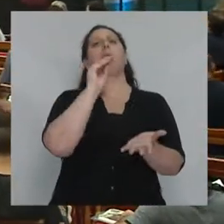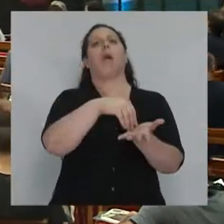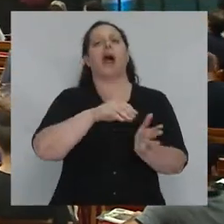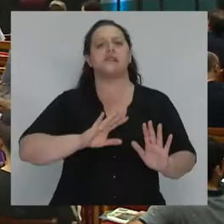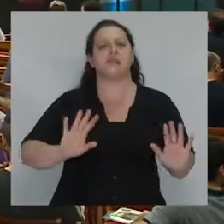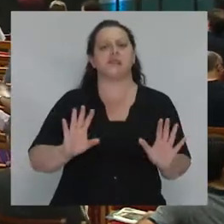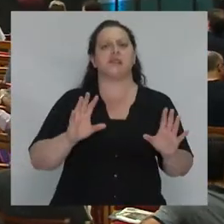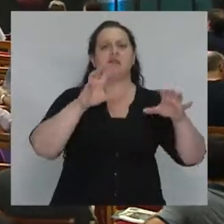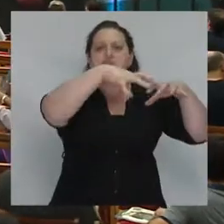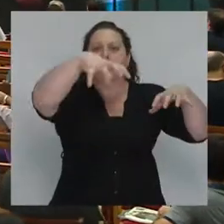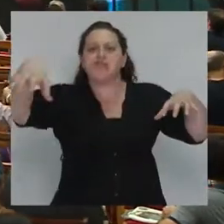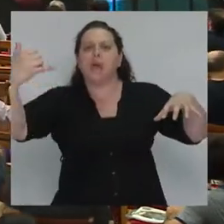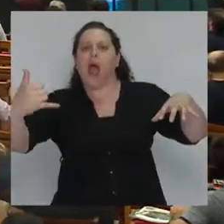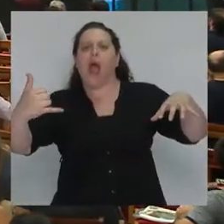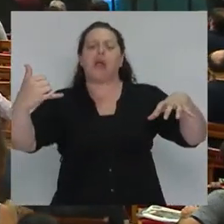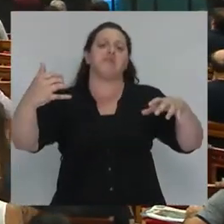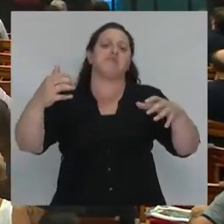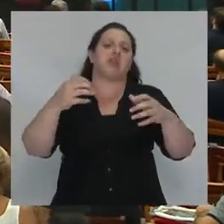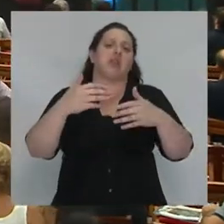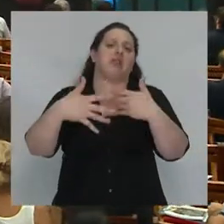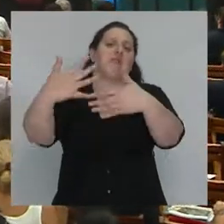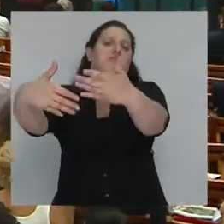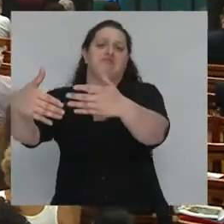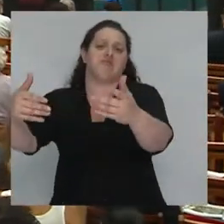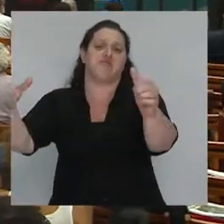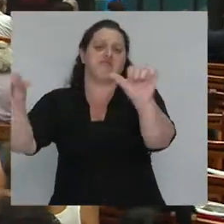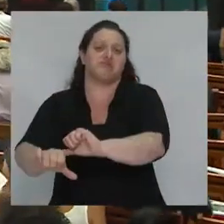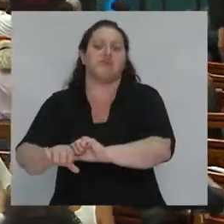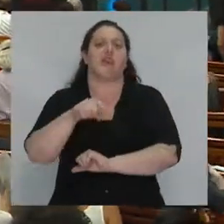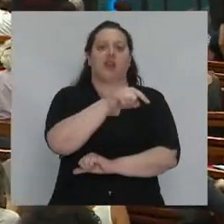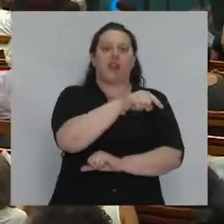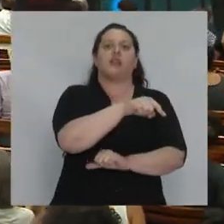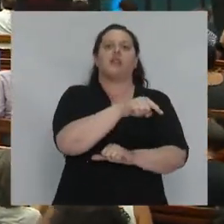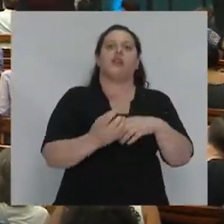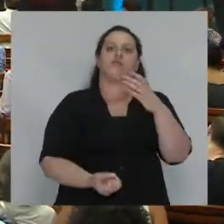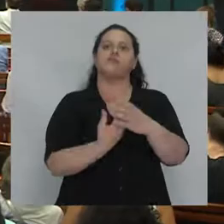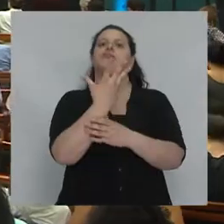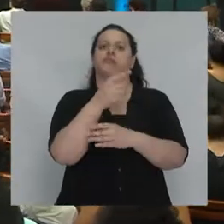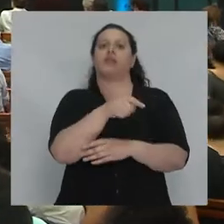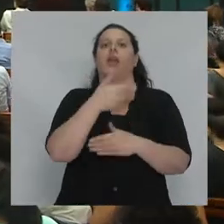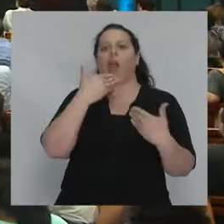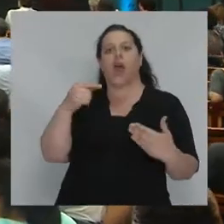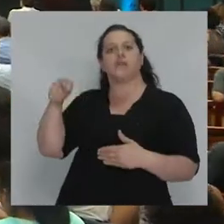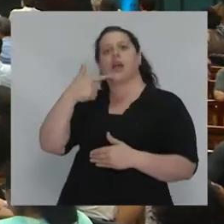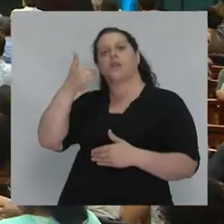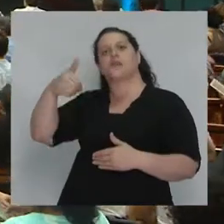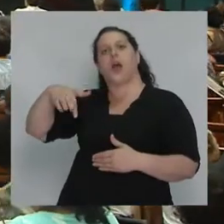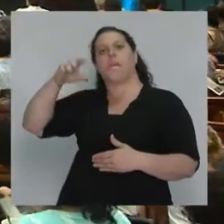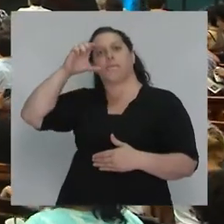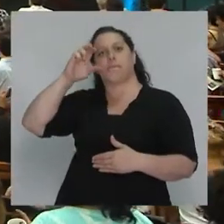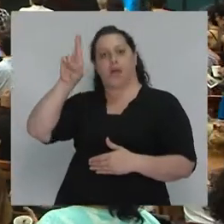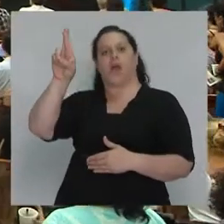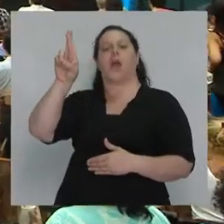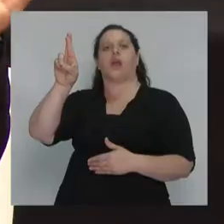se han creado y nunca han funcionado? Pero fue Ernesto Samper el que desde la Secretaría General hizo que